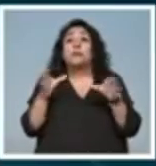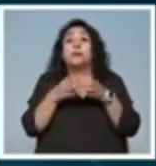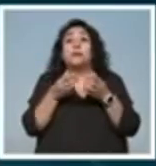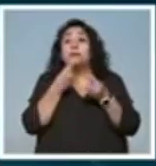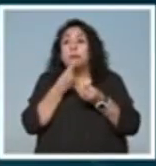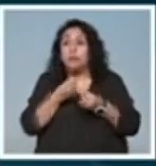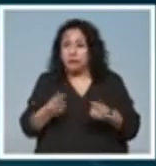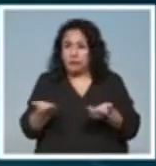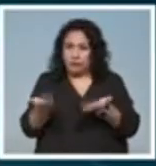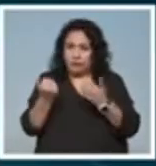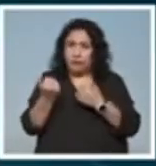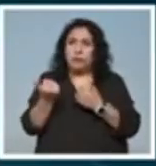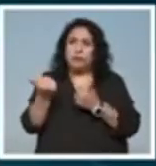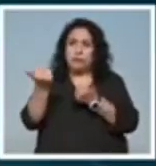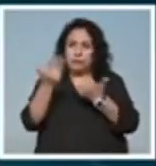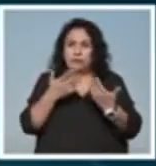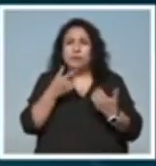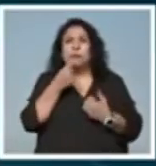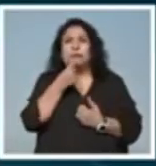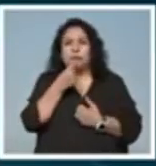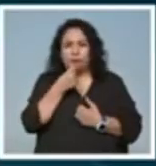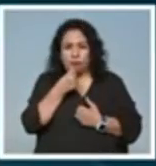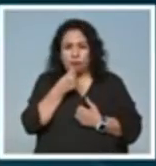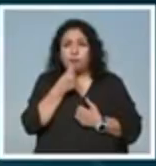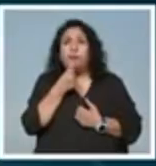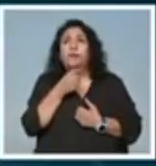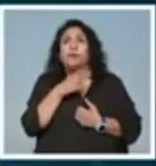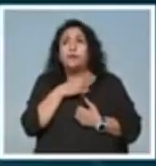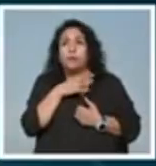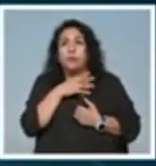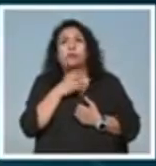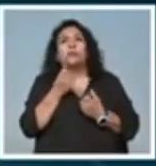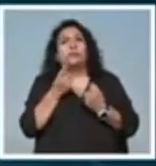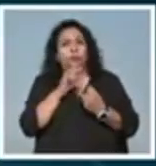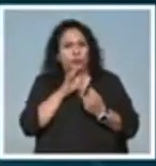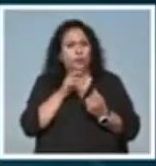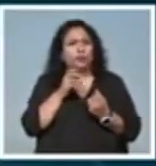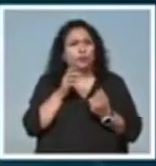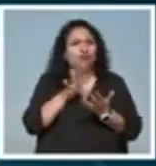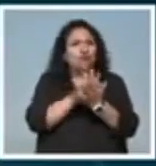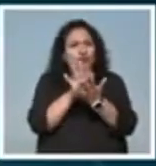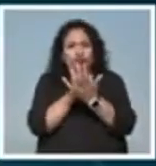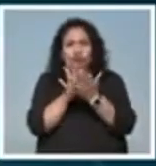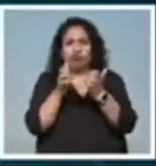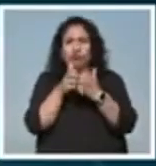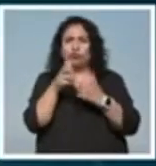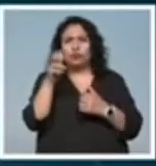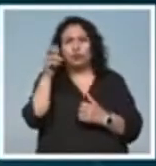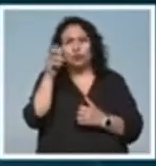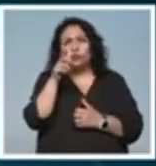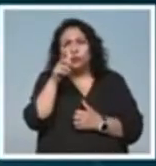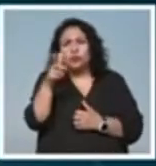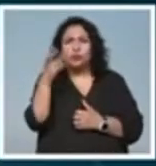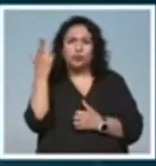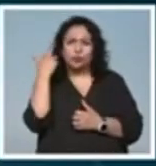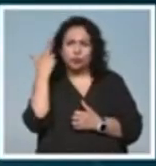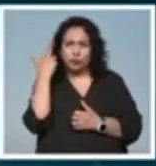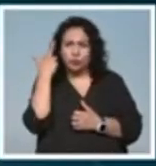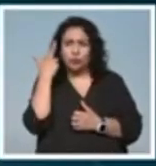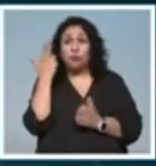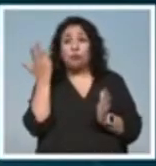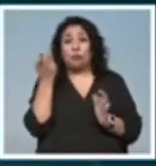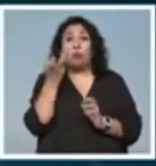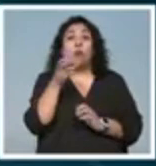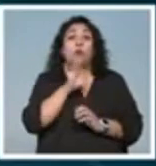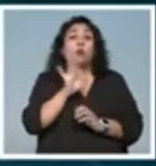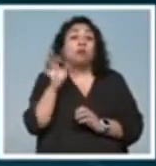infantil, a que traigan a sus niñas, porque hay piezas en donde van a poder interactuar mucho con iluminación y sonido, y bueno, se